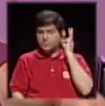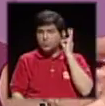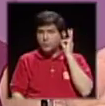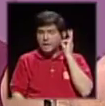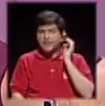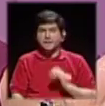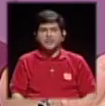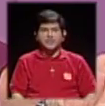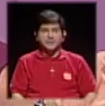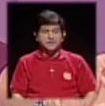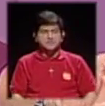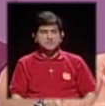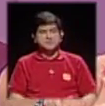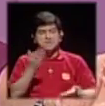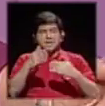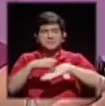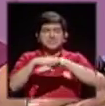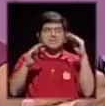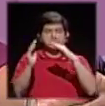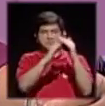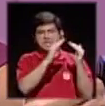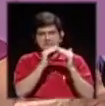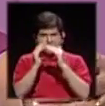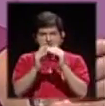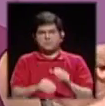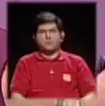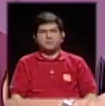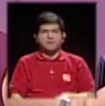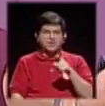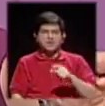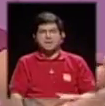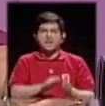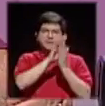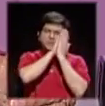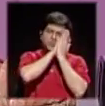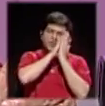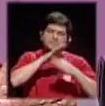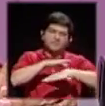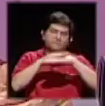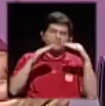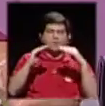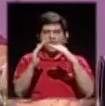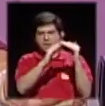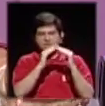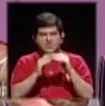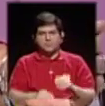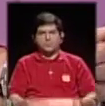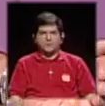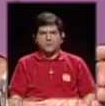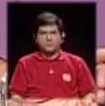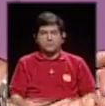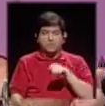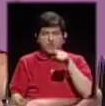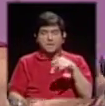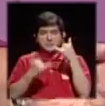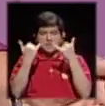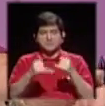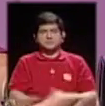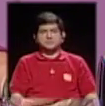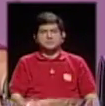que salen del pueblo y que duermen fuera del pueblo, cuando empiezan a desarrollarse